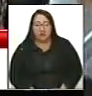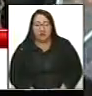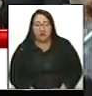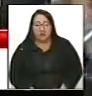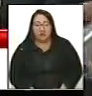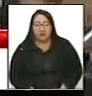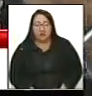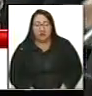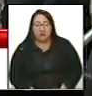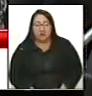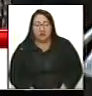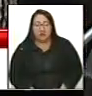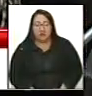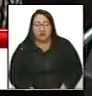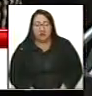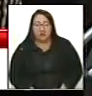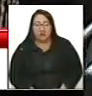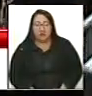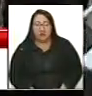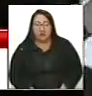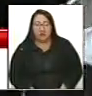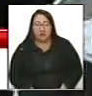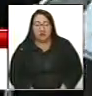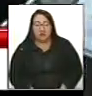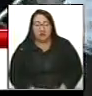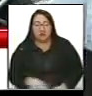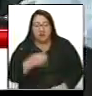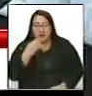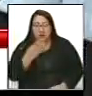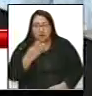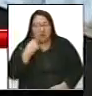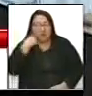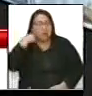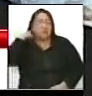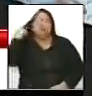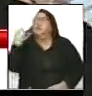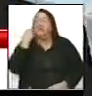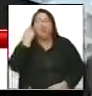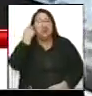Apaga el micro. Muchas gracias. Por favor, Flor, gracias.